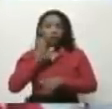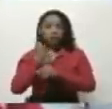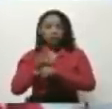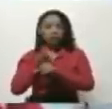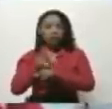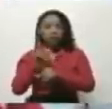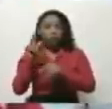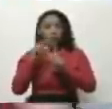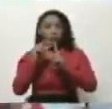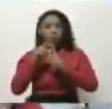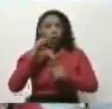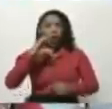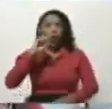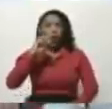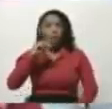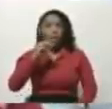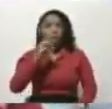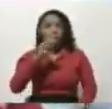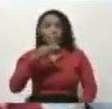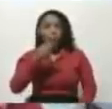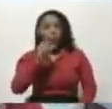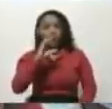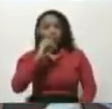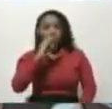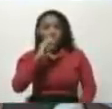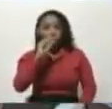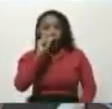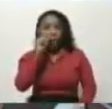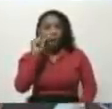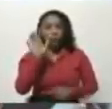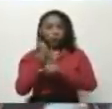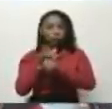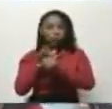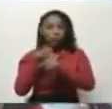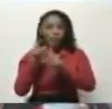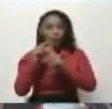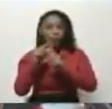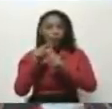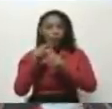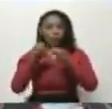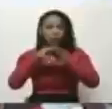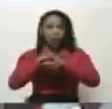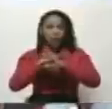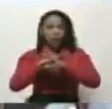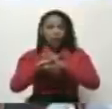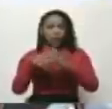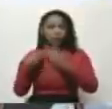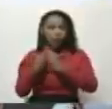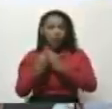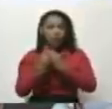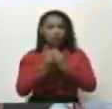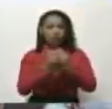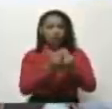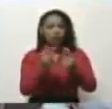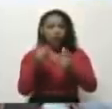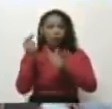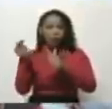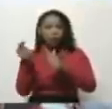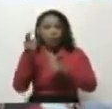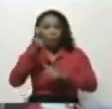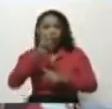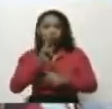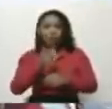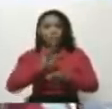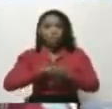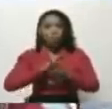refiere la palabra compasión. ¿Saben lo que significa compasión en su raíz griega? Acompañar al otro. Por